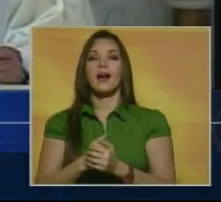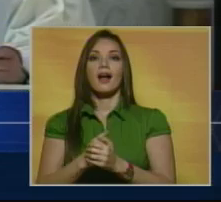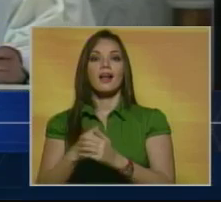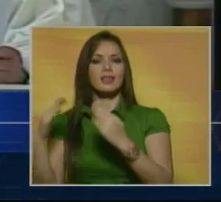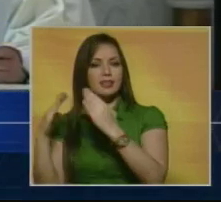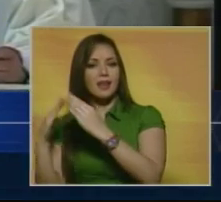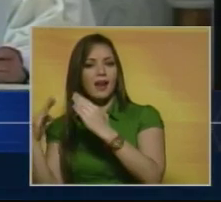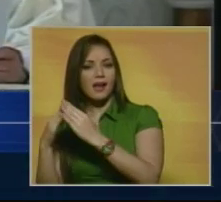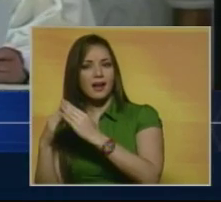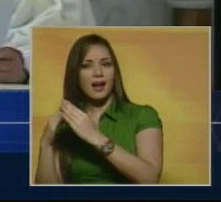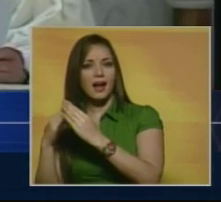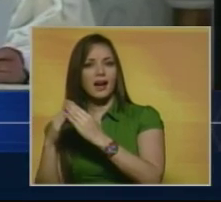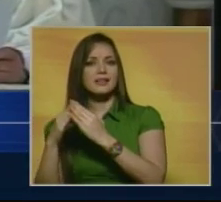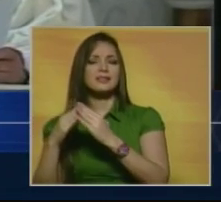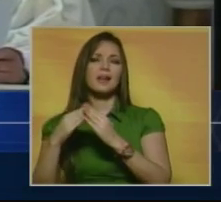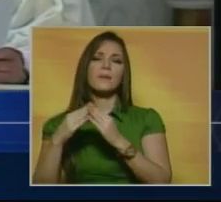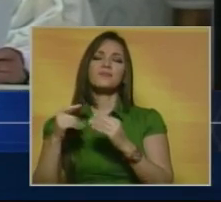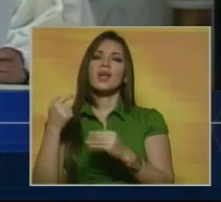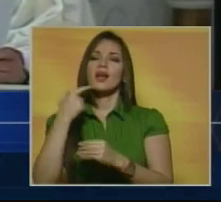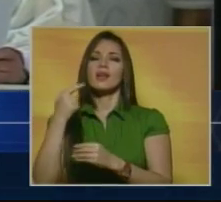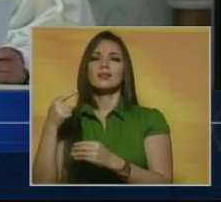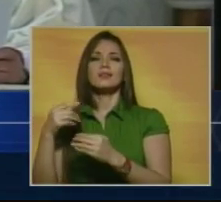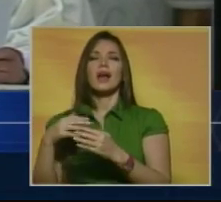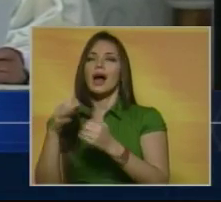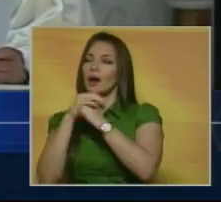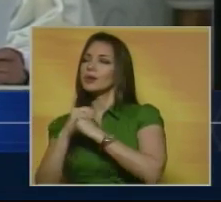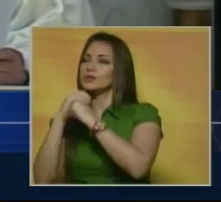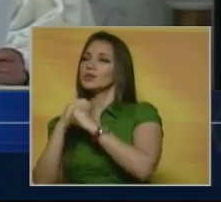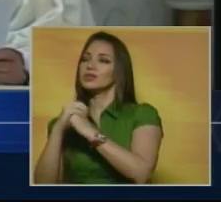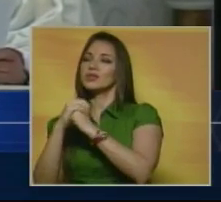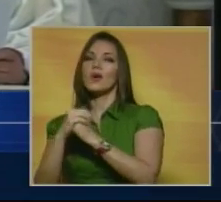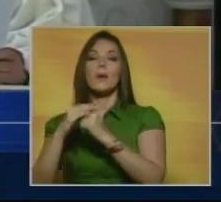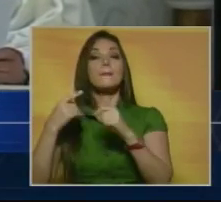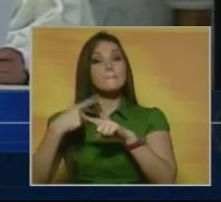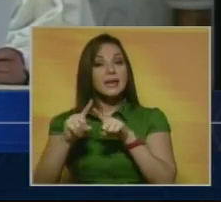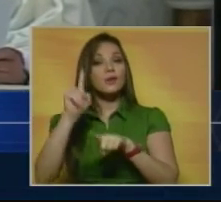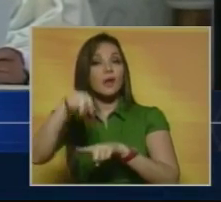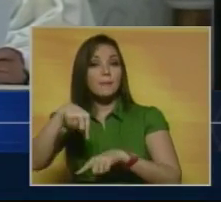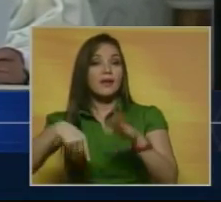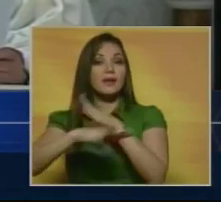para tender puentes, romper muros,